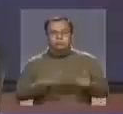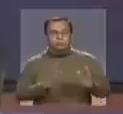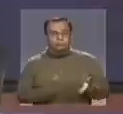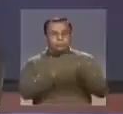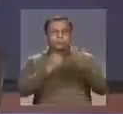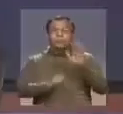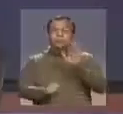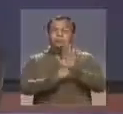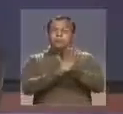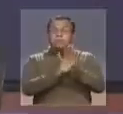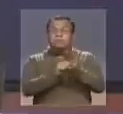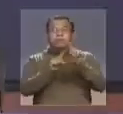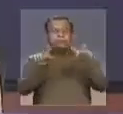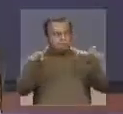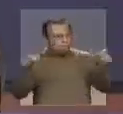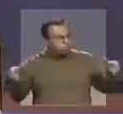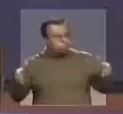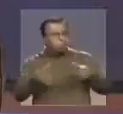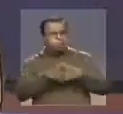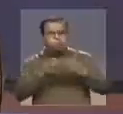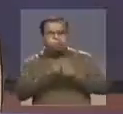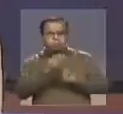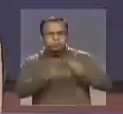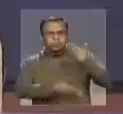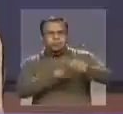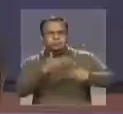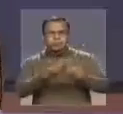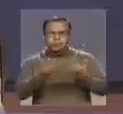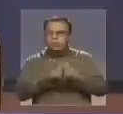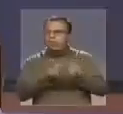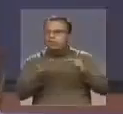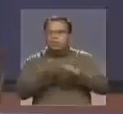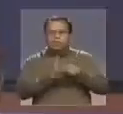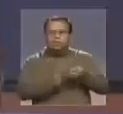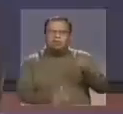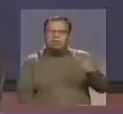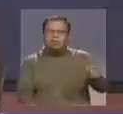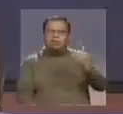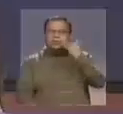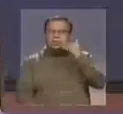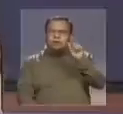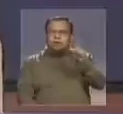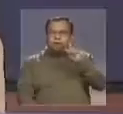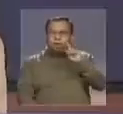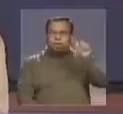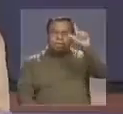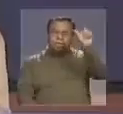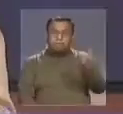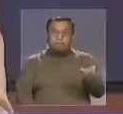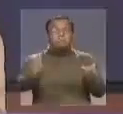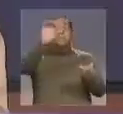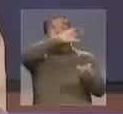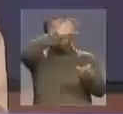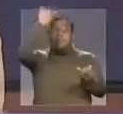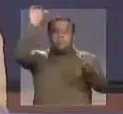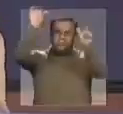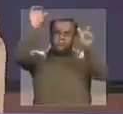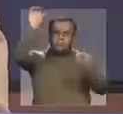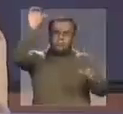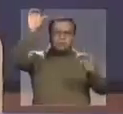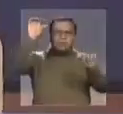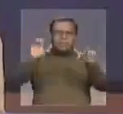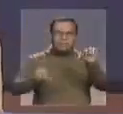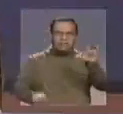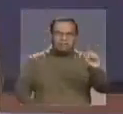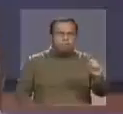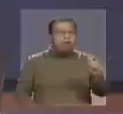reparaciones simbólicas, ¿sí? Esas reparaciones simbólicas, ¿qué significan para una mujer del Pacífico? Pero también, ¿qué significa para